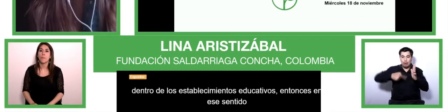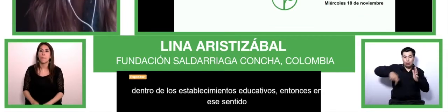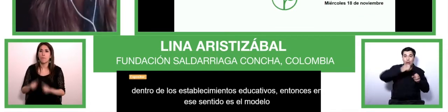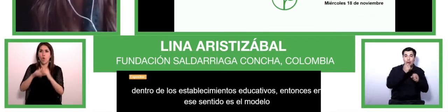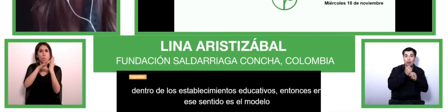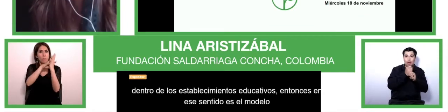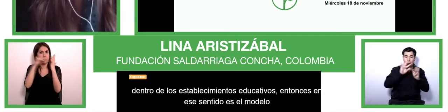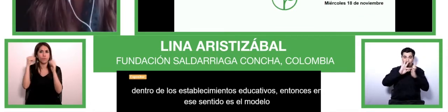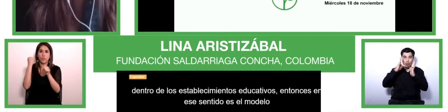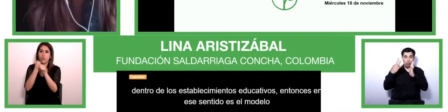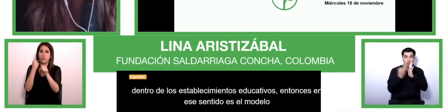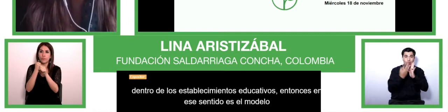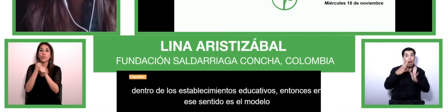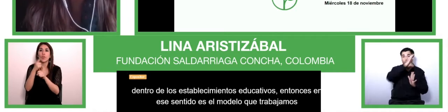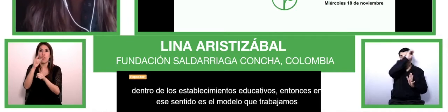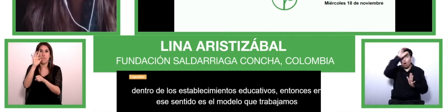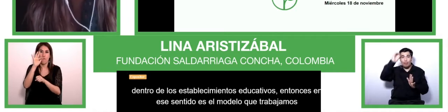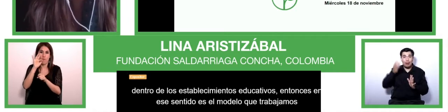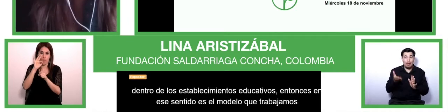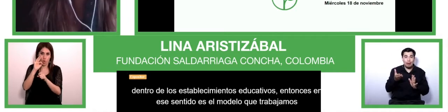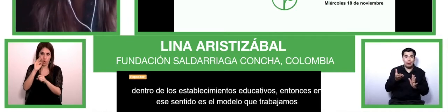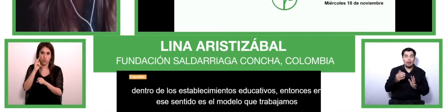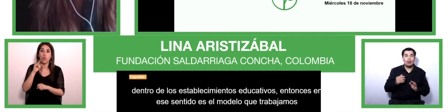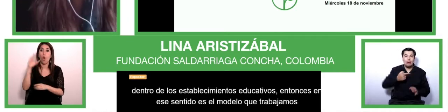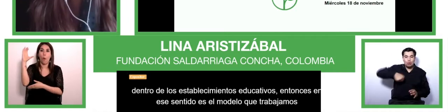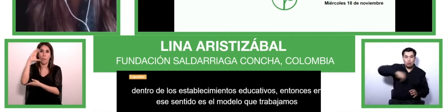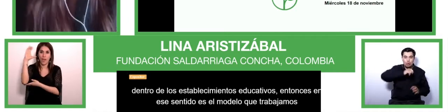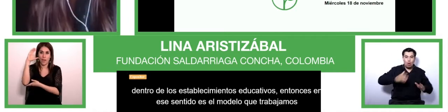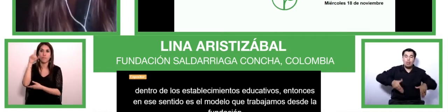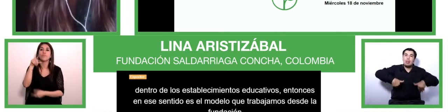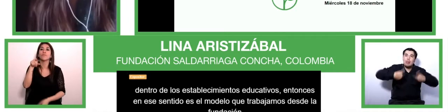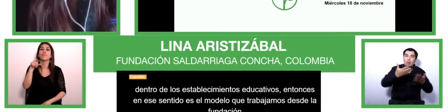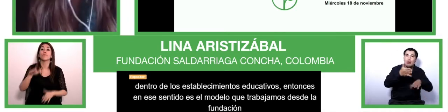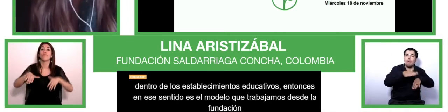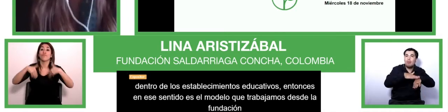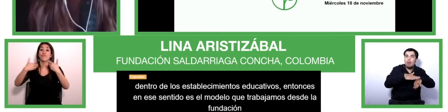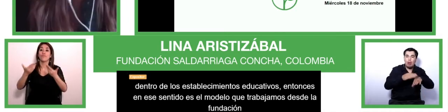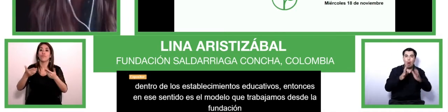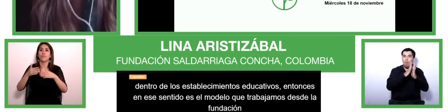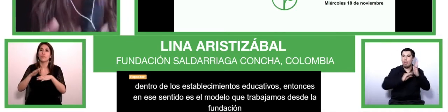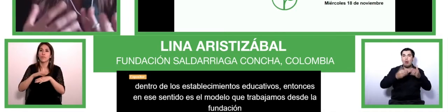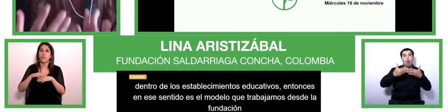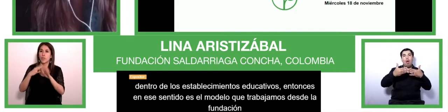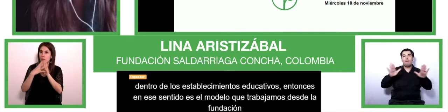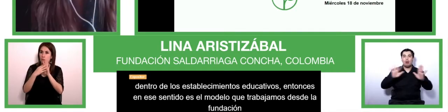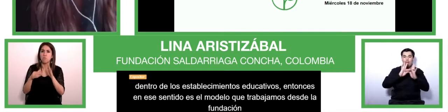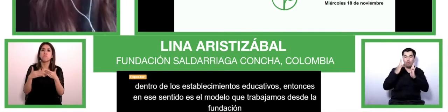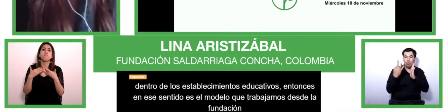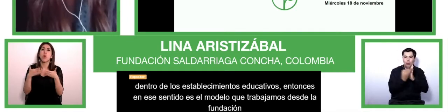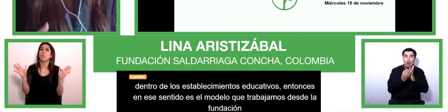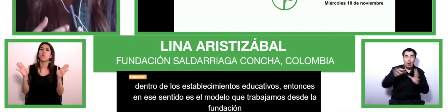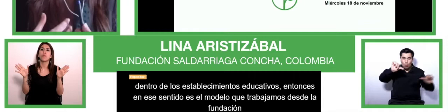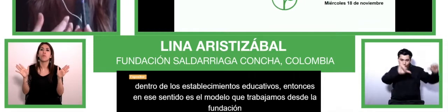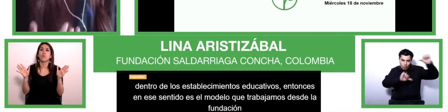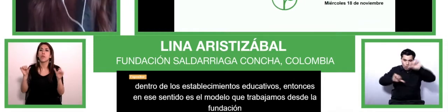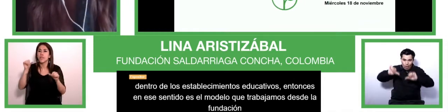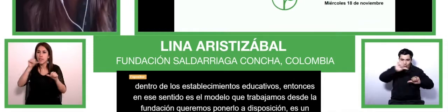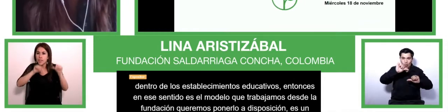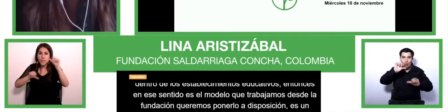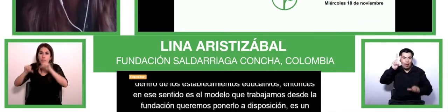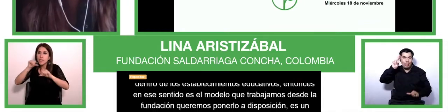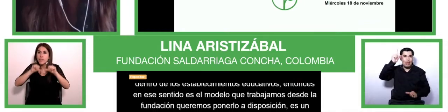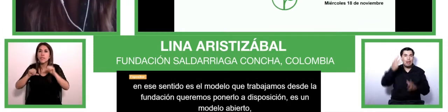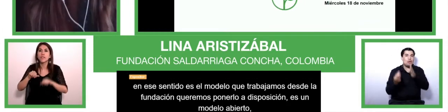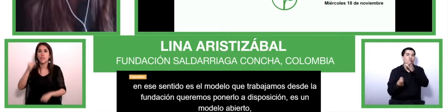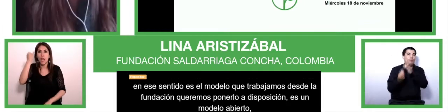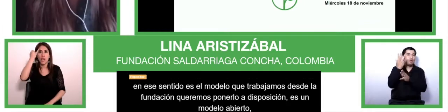modelo que trabajamos desde la Fundación Saldarriaga Concha, queremos ponerlo pues a disposición, es un modelo abierto, la fundación es un